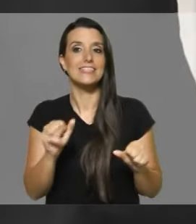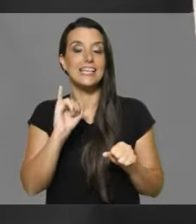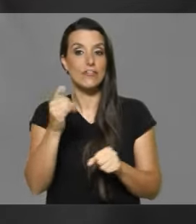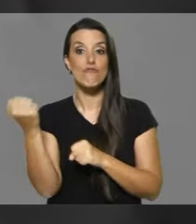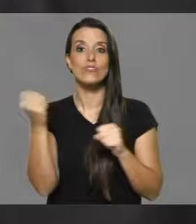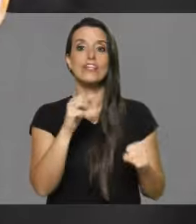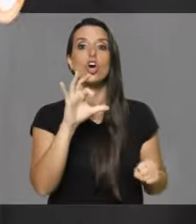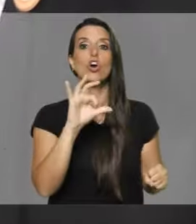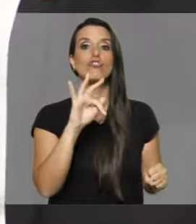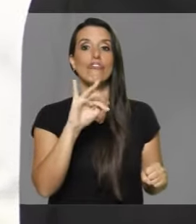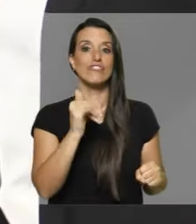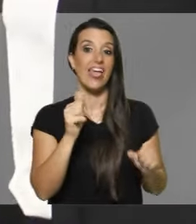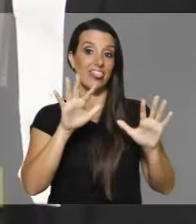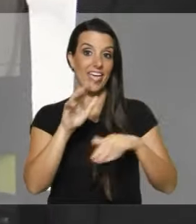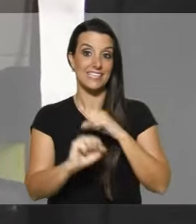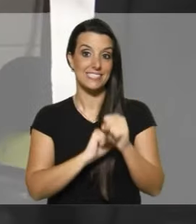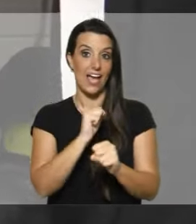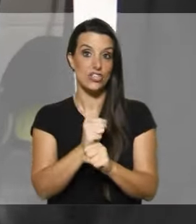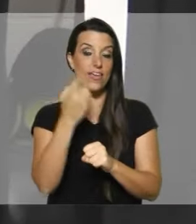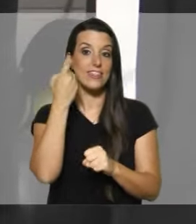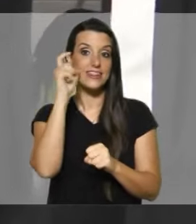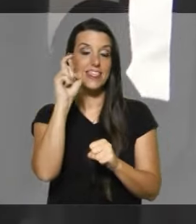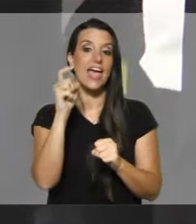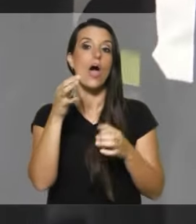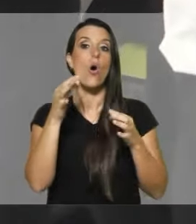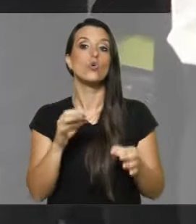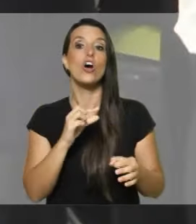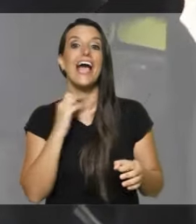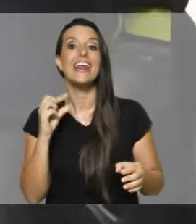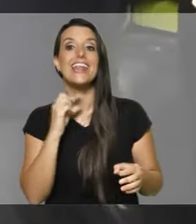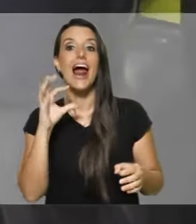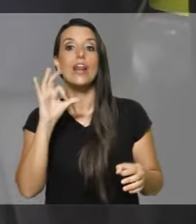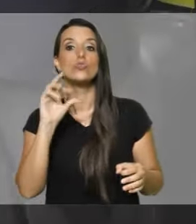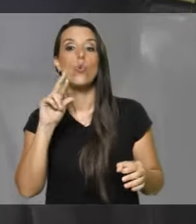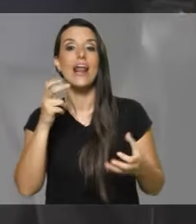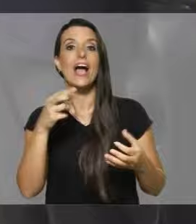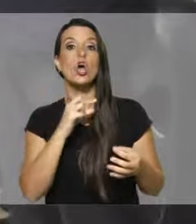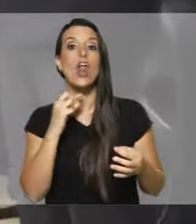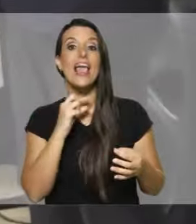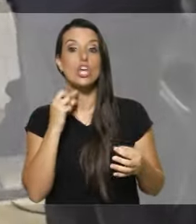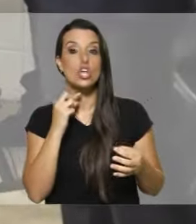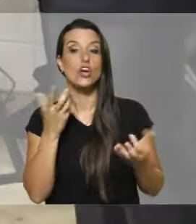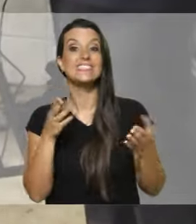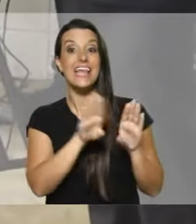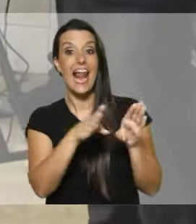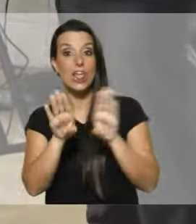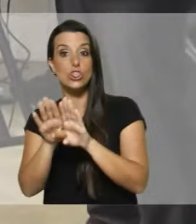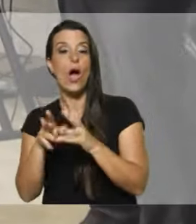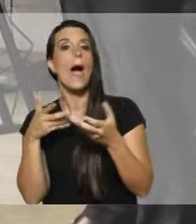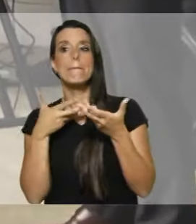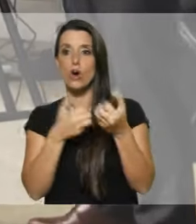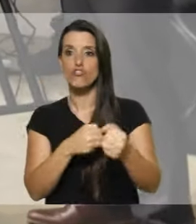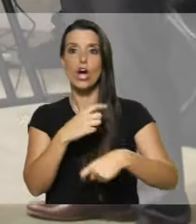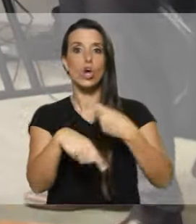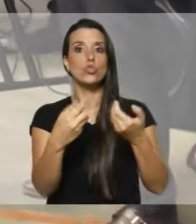Sofía tiene 10 años Es una iniciativa creada por el cardenal esturla que busca apoyar a los colegios católicos que estaban cerrando para que